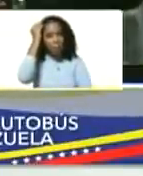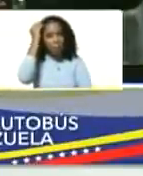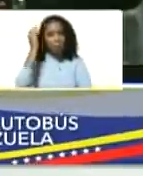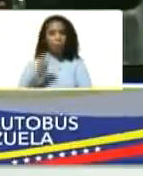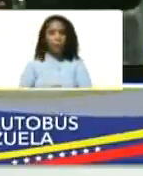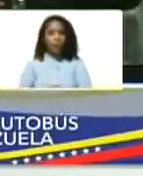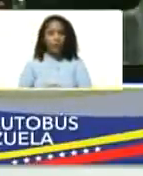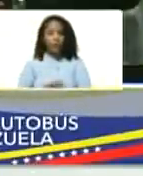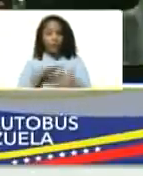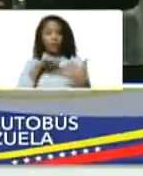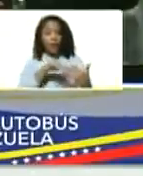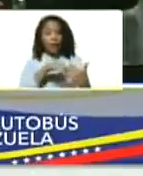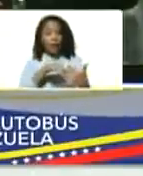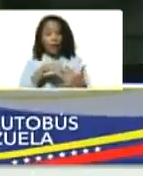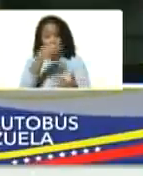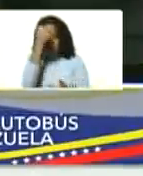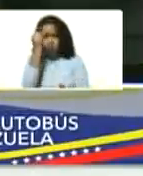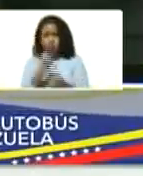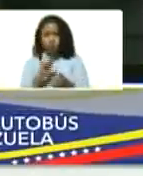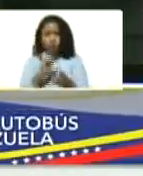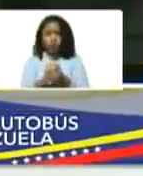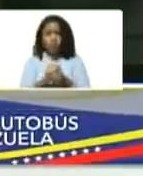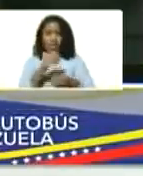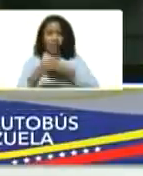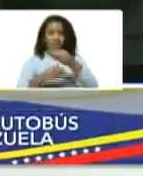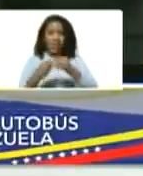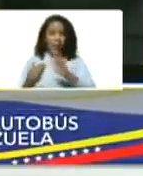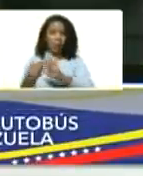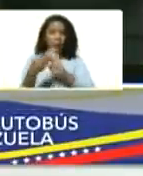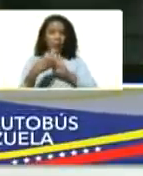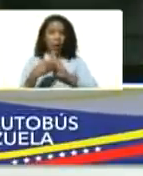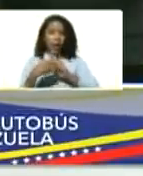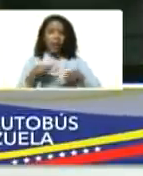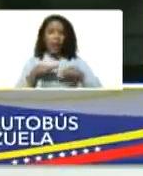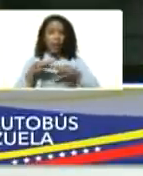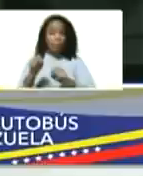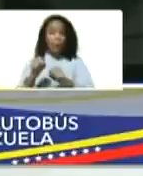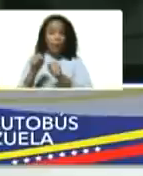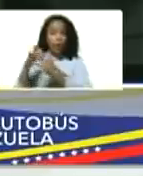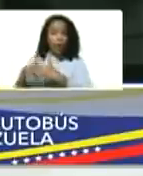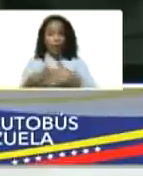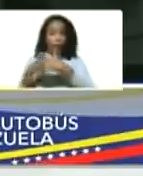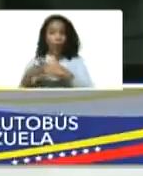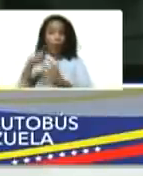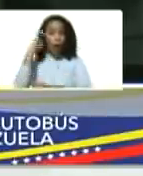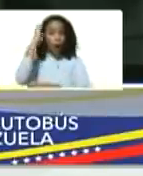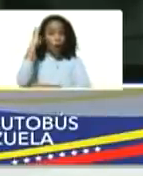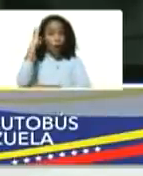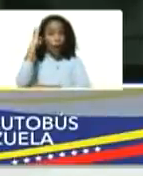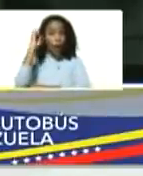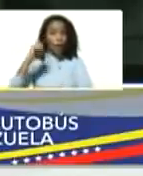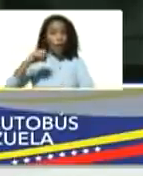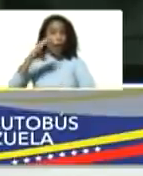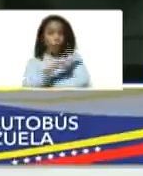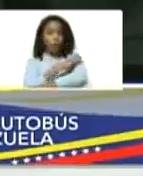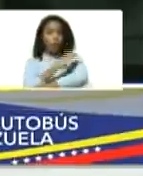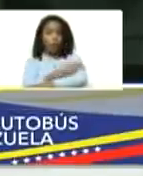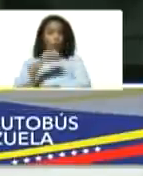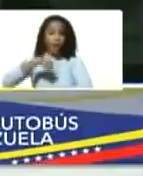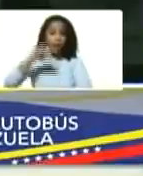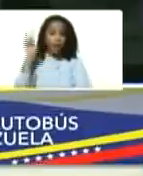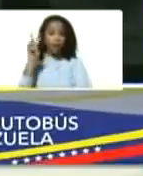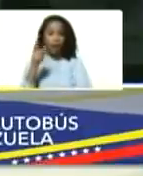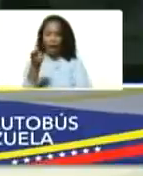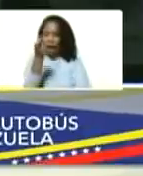la guerra brutal que se me iba a hacer desde el imperio norteamericano desde europa y desde la derecha extremista de venezuela